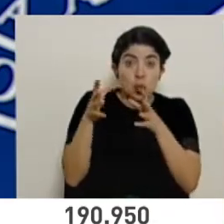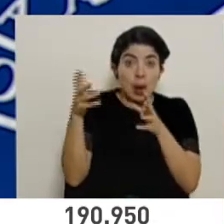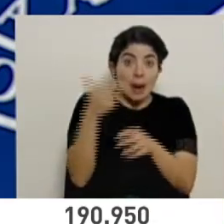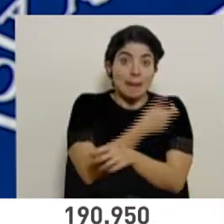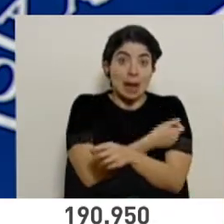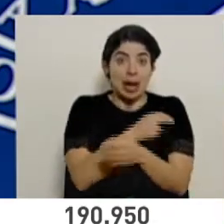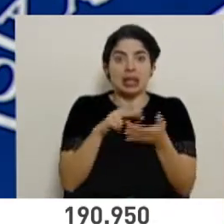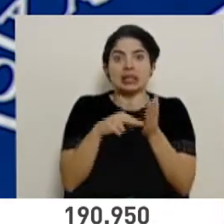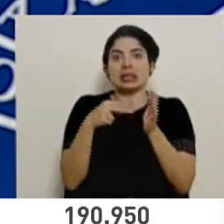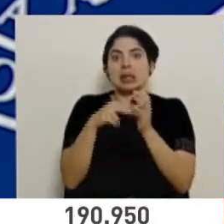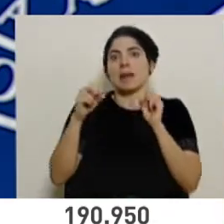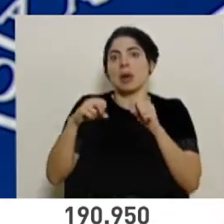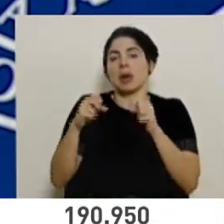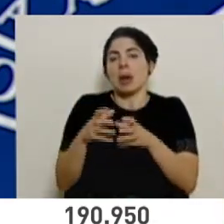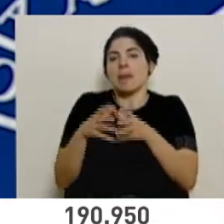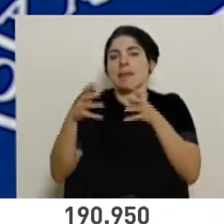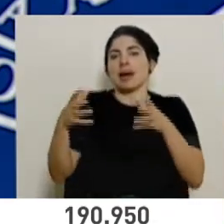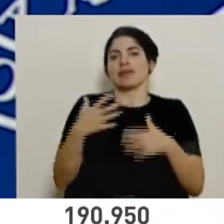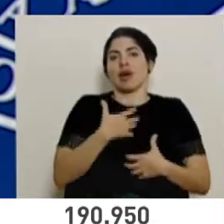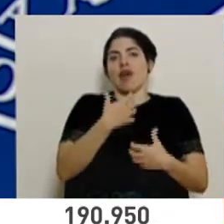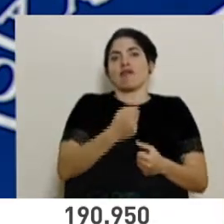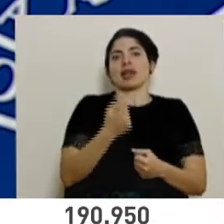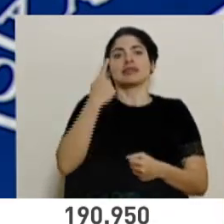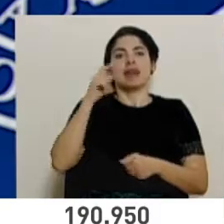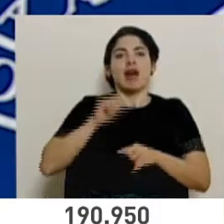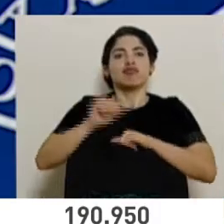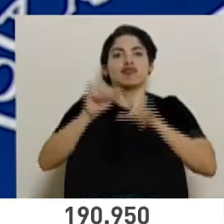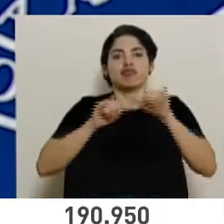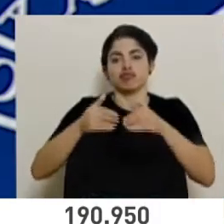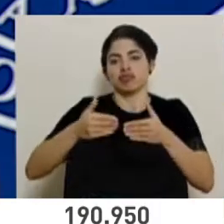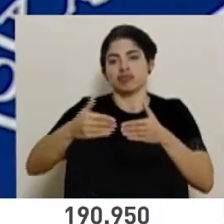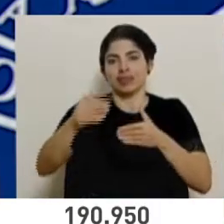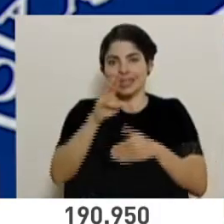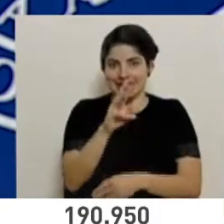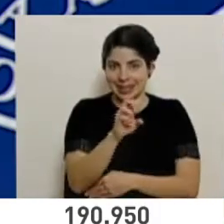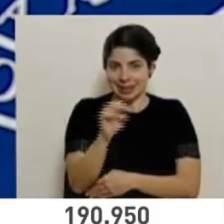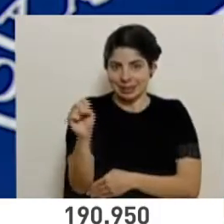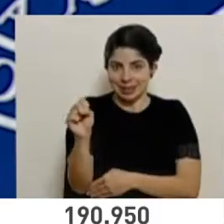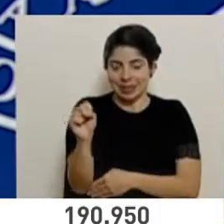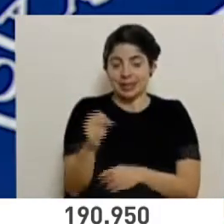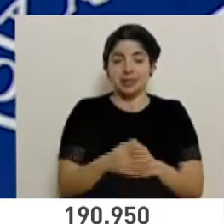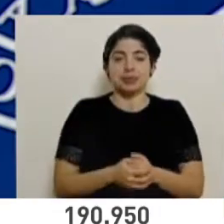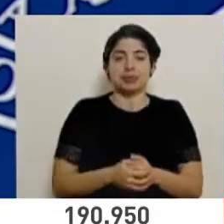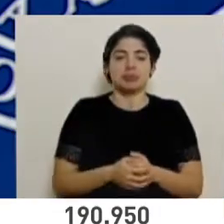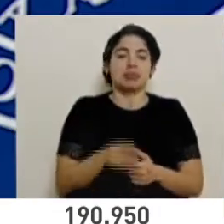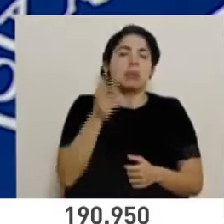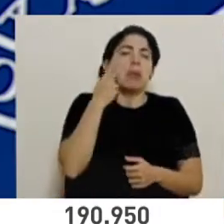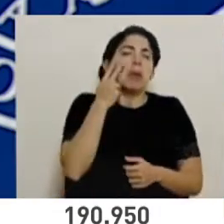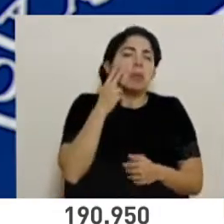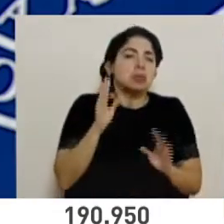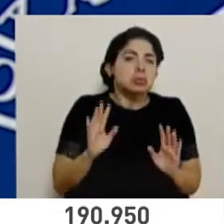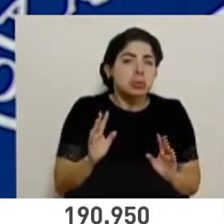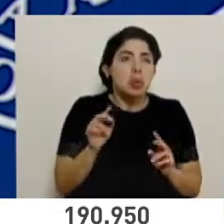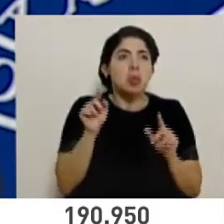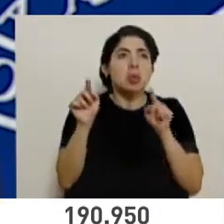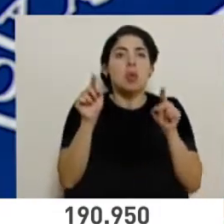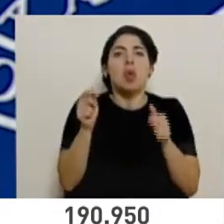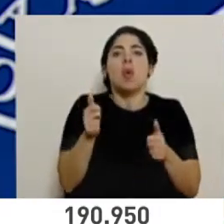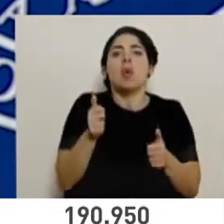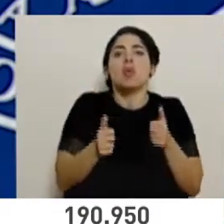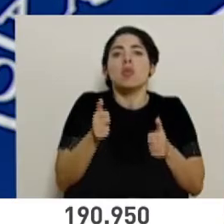debería venir acompañado de un aumento en la confianza del viajero para los próximos 6 meses, y vamos a ver cuál de esas dos